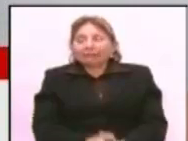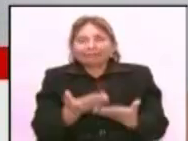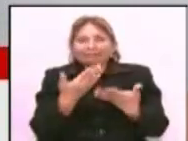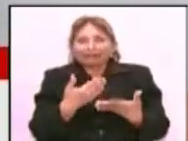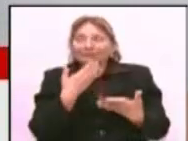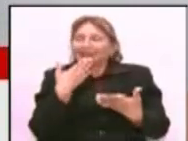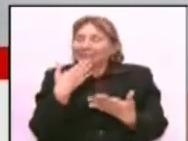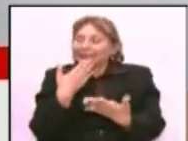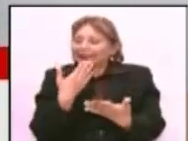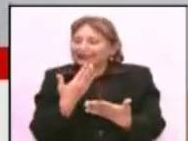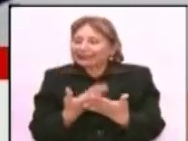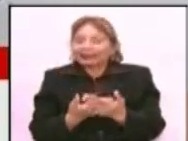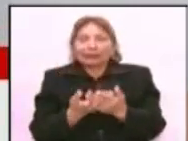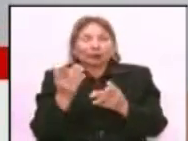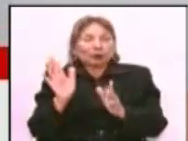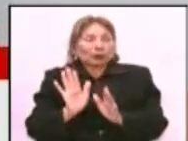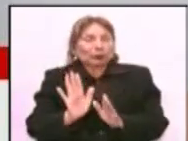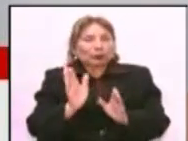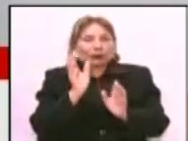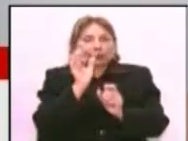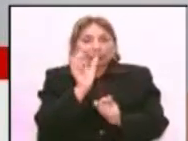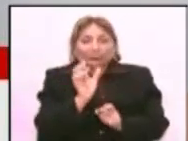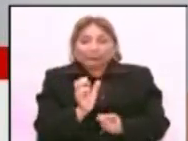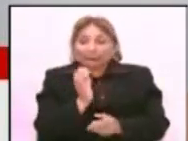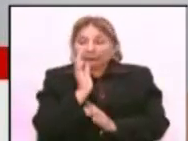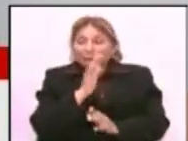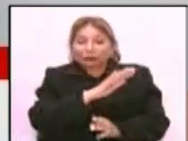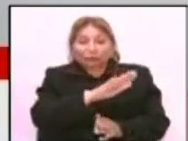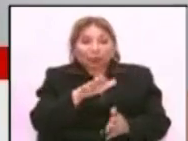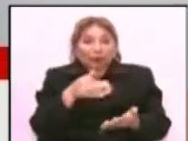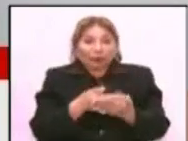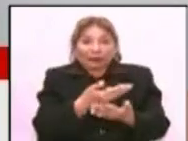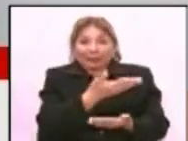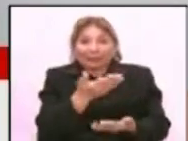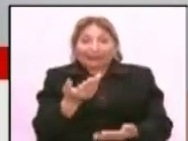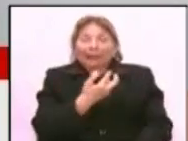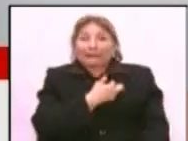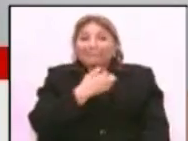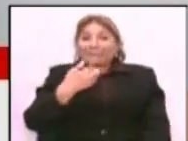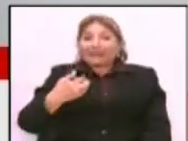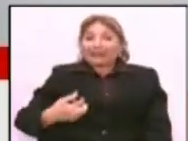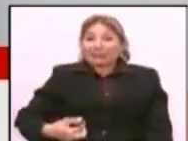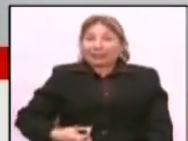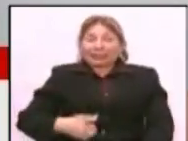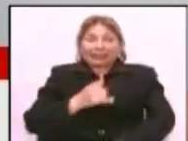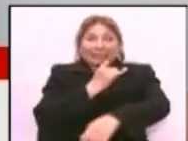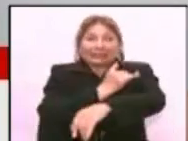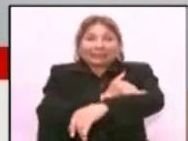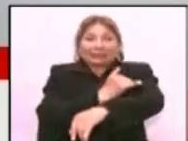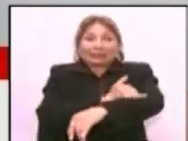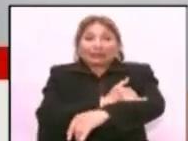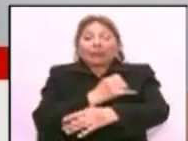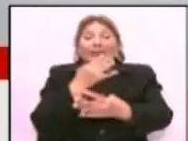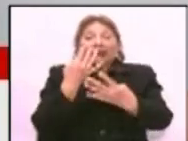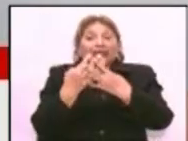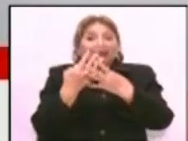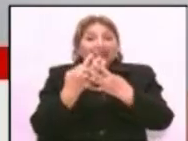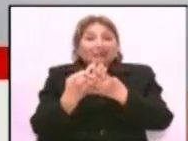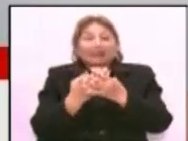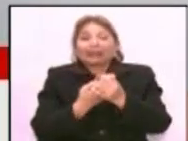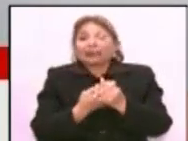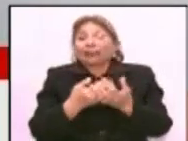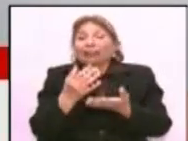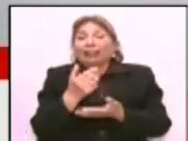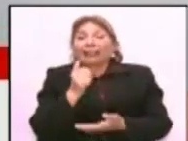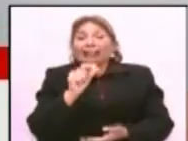mismo. Le agradecemos la participación de todos ustedes, en especial del presidente del Instituto Nacional Penitenciario, Carlos Vázquez